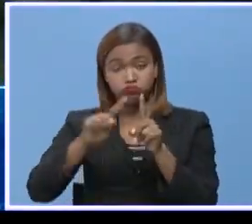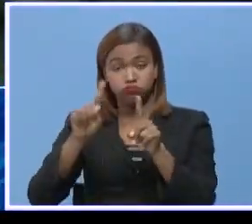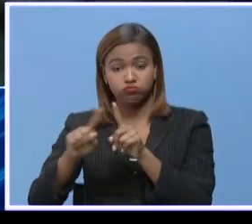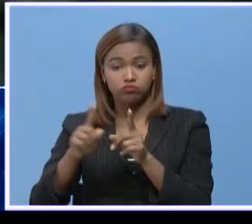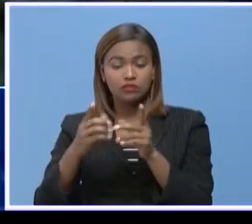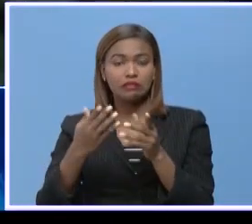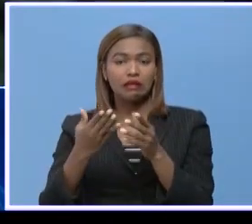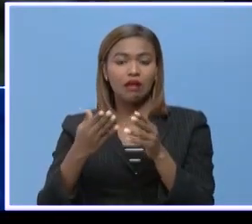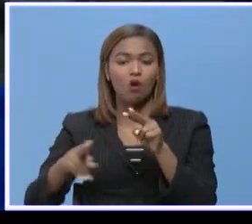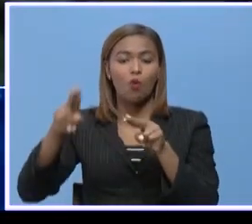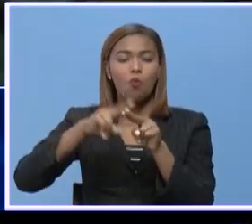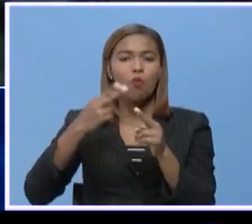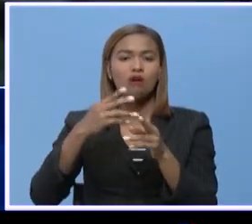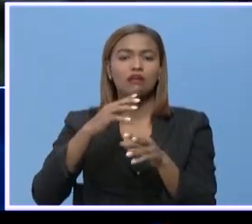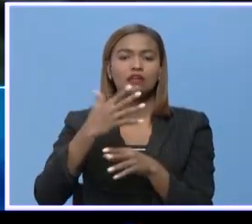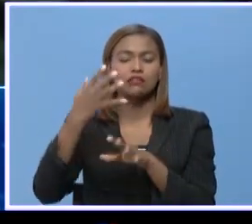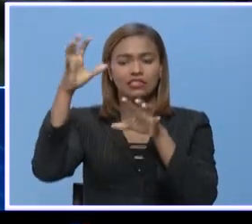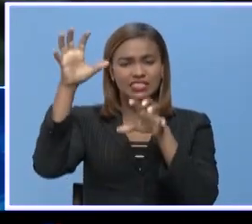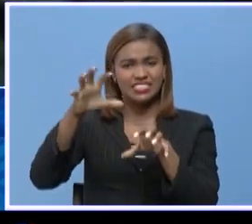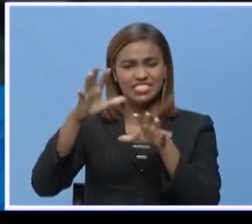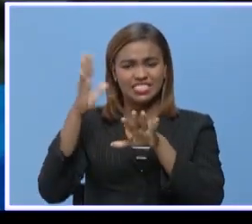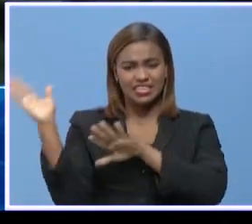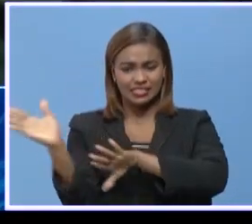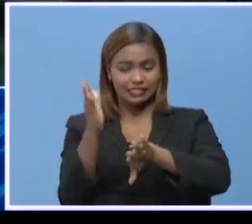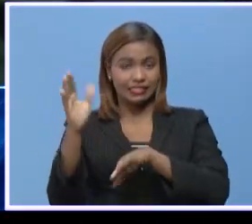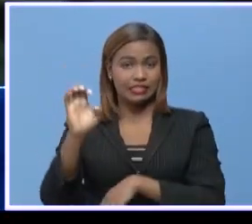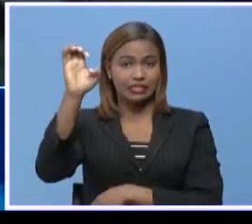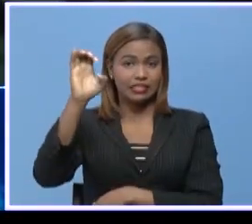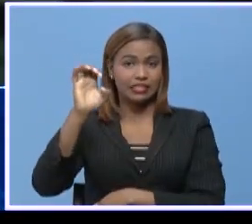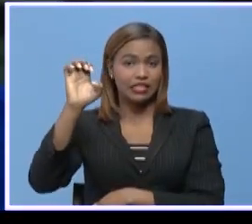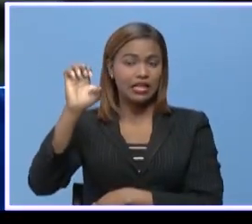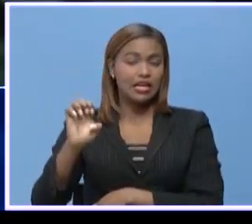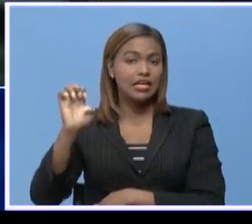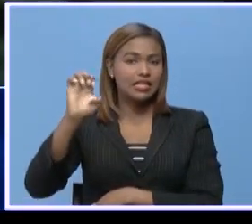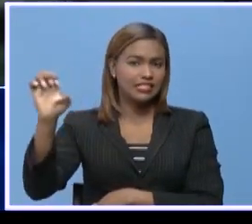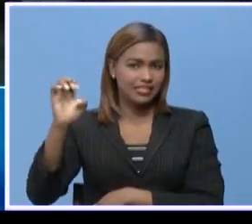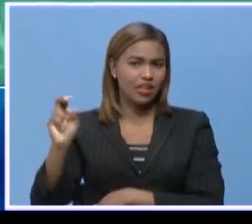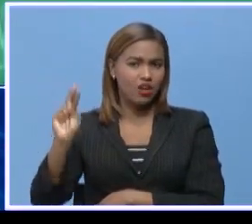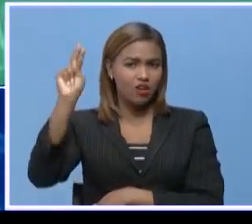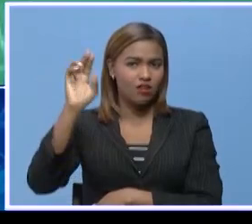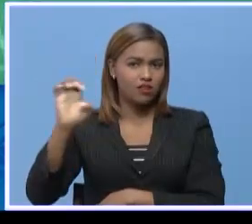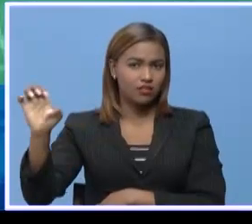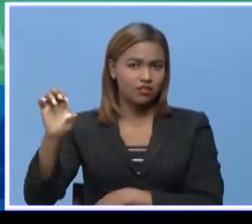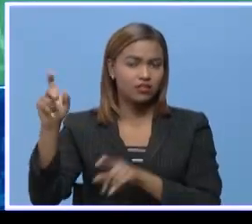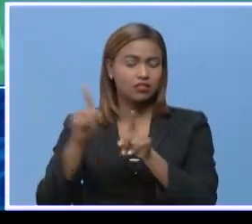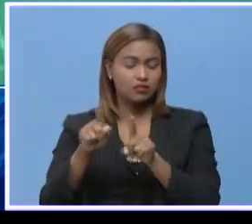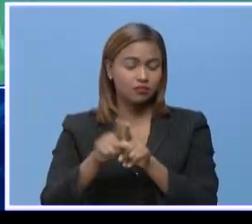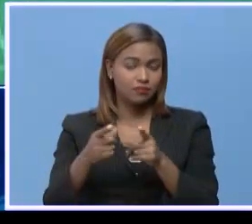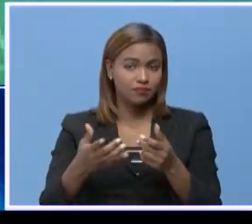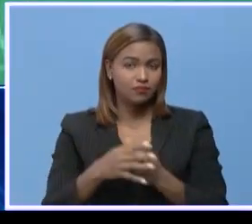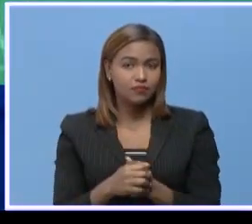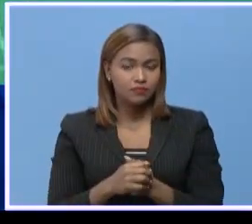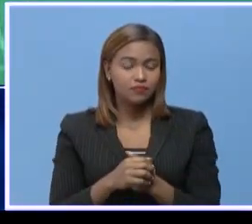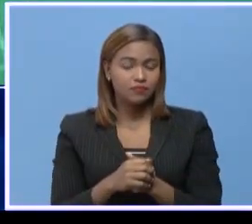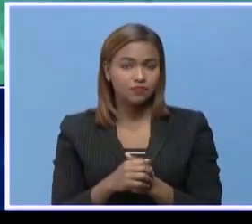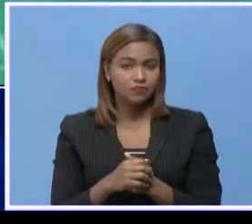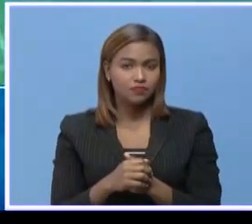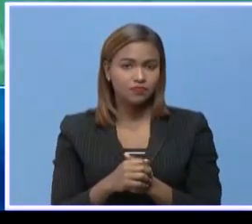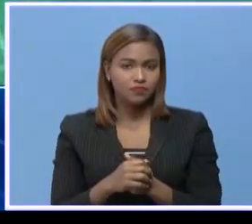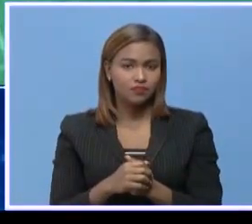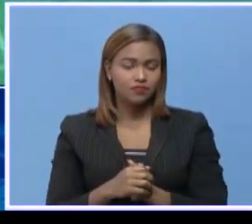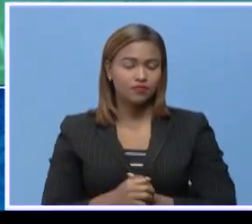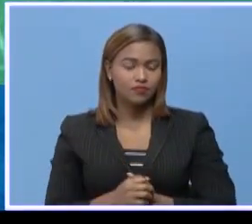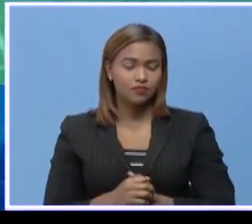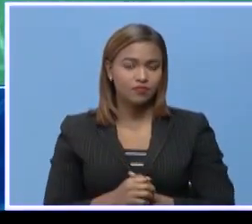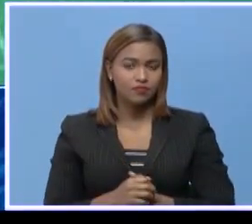arrastre de humedad, del viento de componente este noreste y los efectos orográficos locales, la ocurrencia de algunos chubascos ampliamente